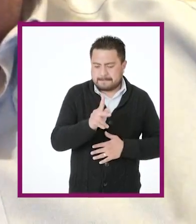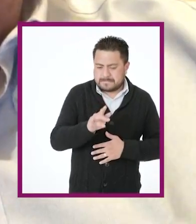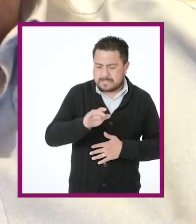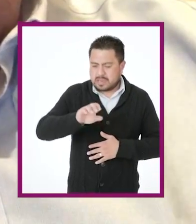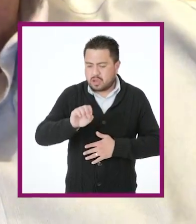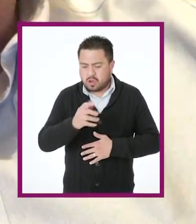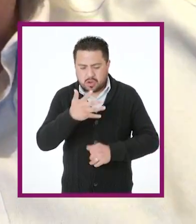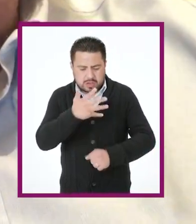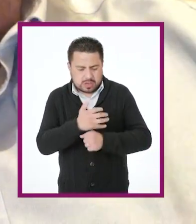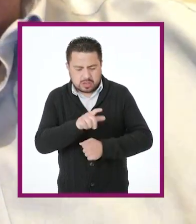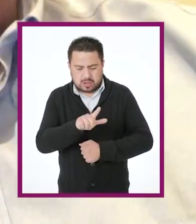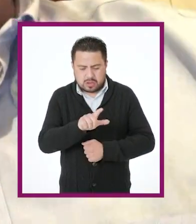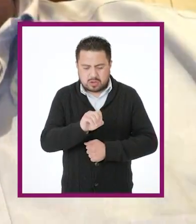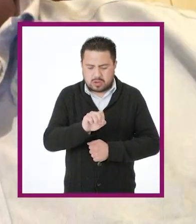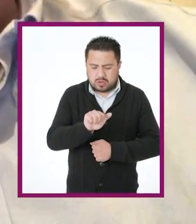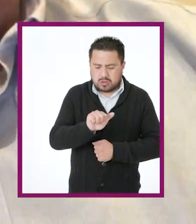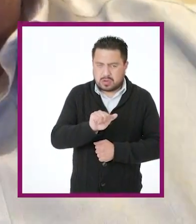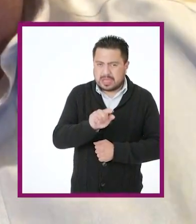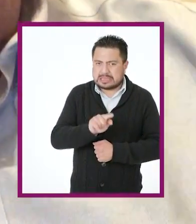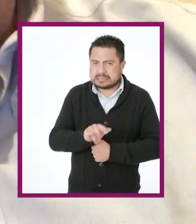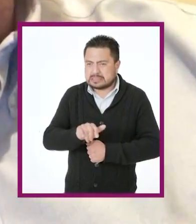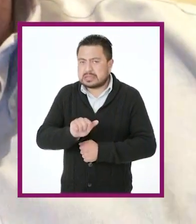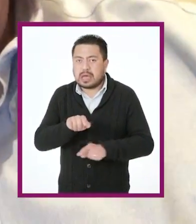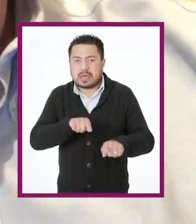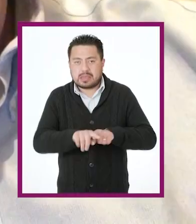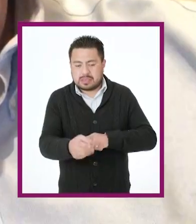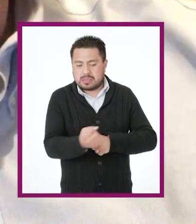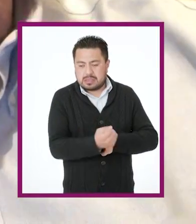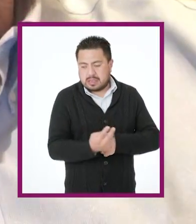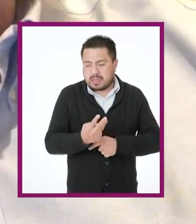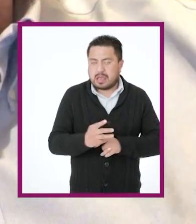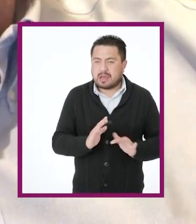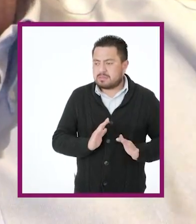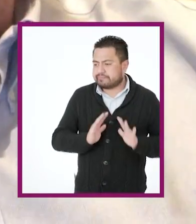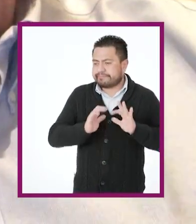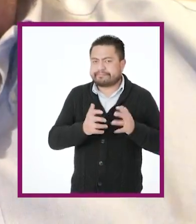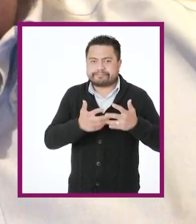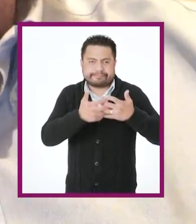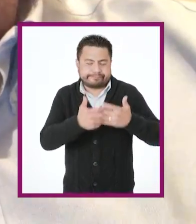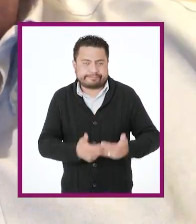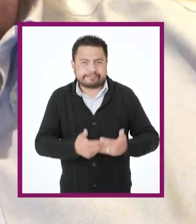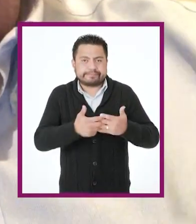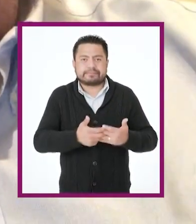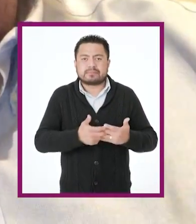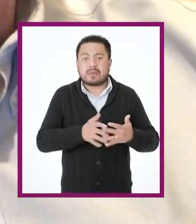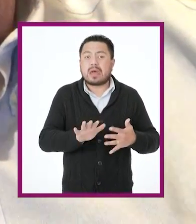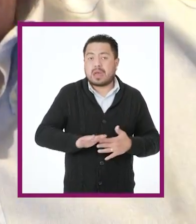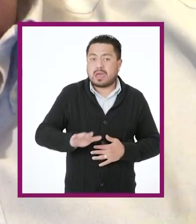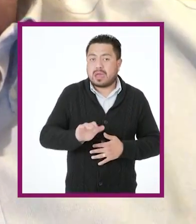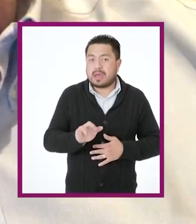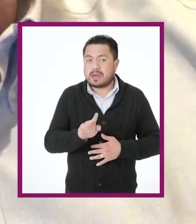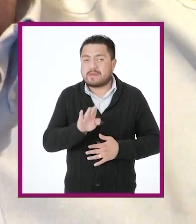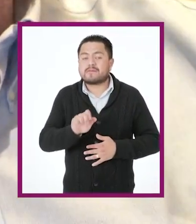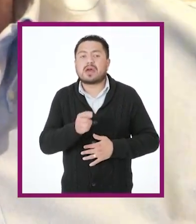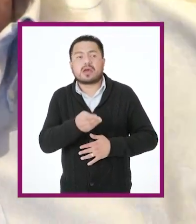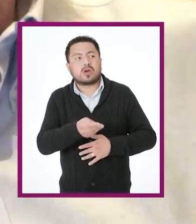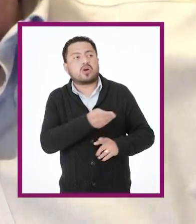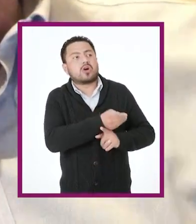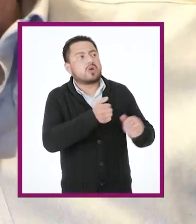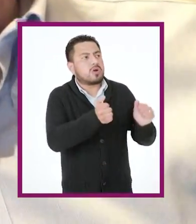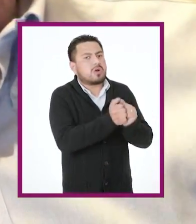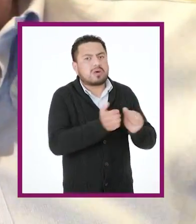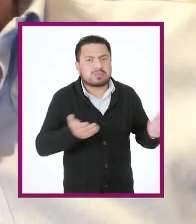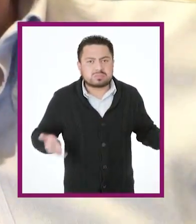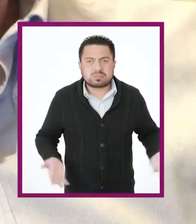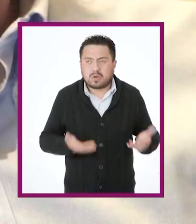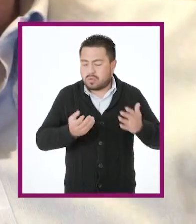conocido naviero Don Pío V Loaiza, uno de los 3 hermanos que fundaron la Compañía Fluvial